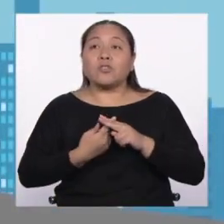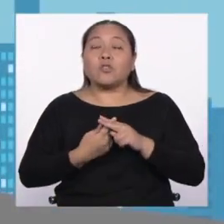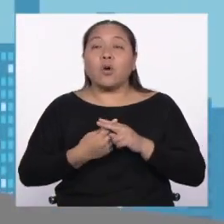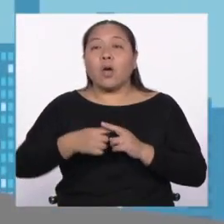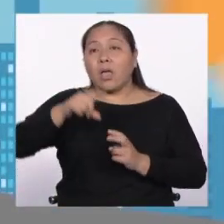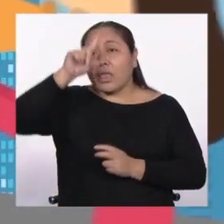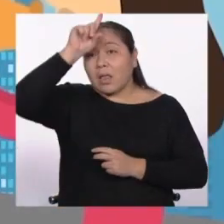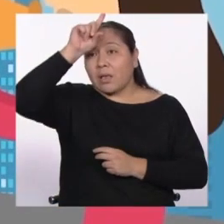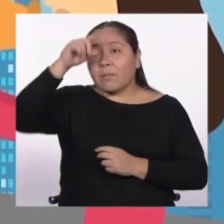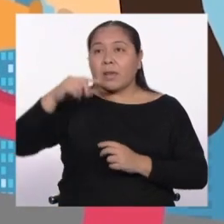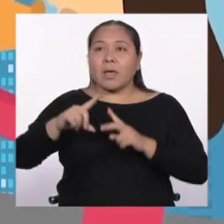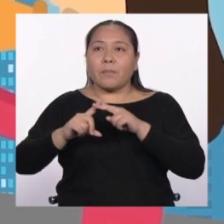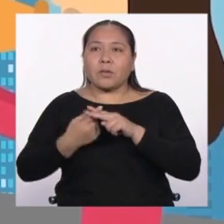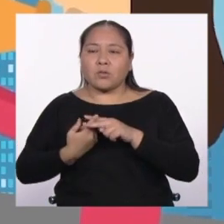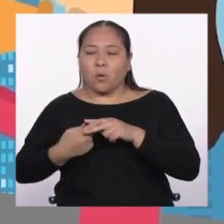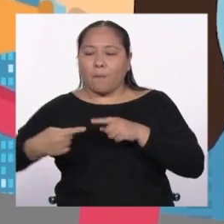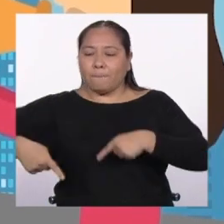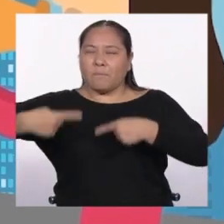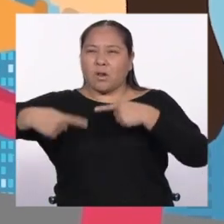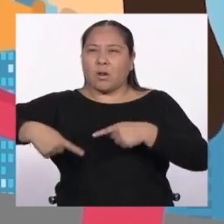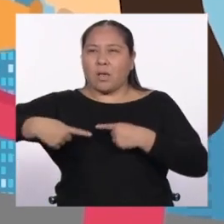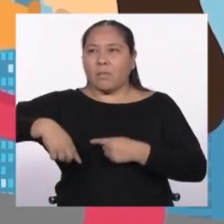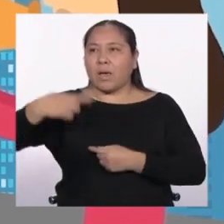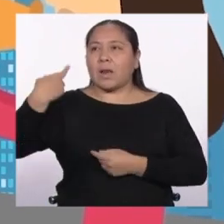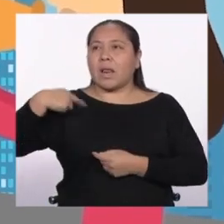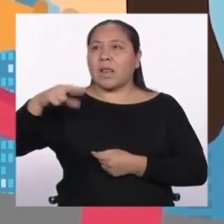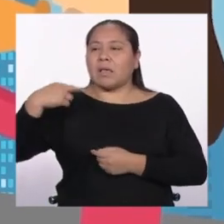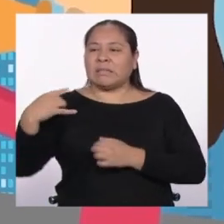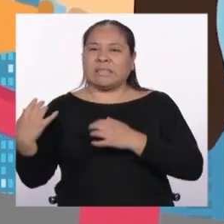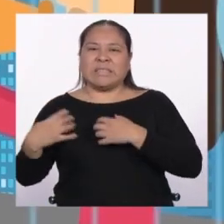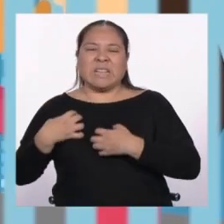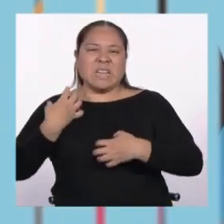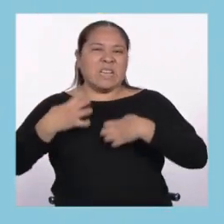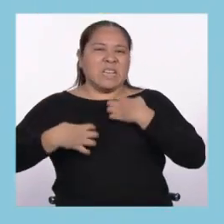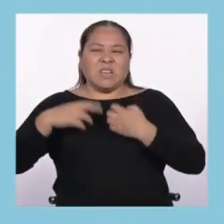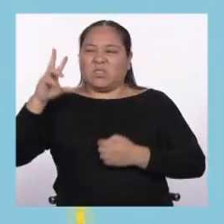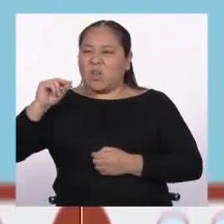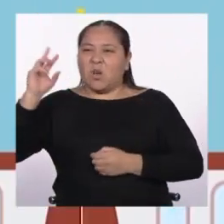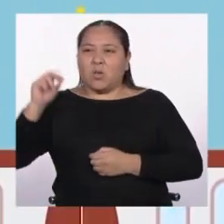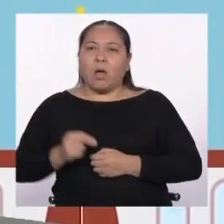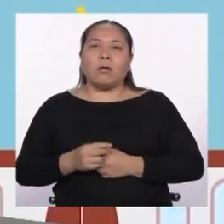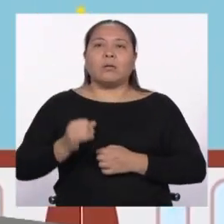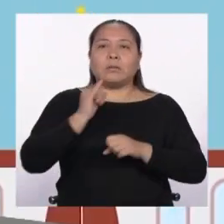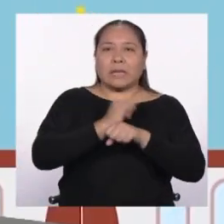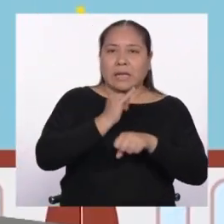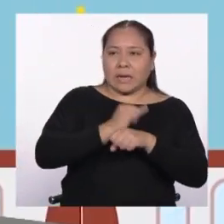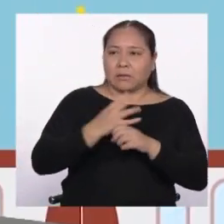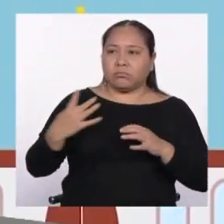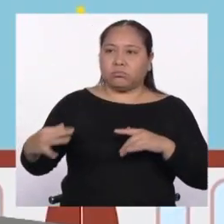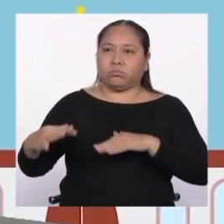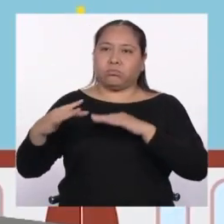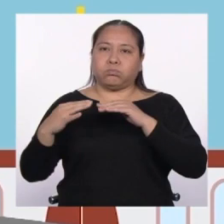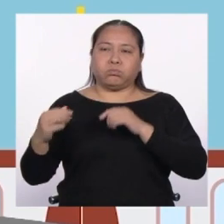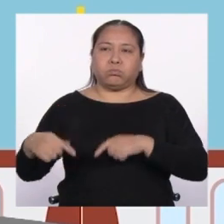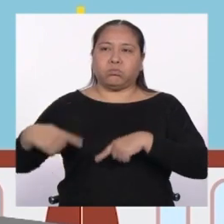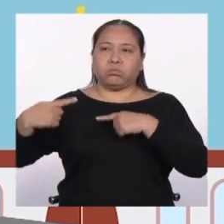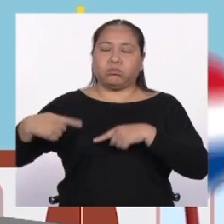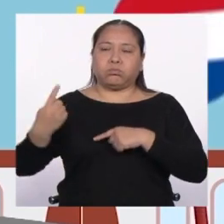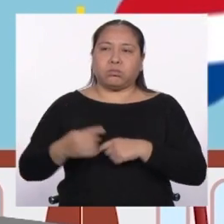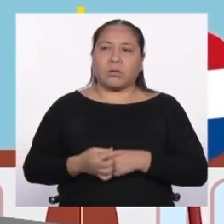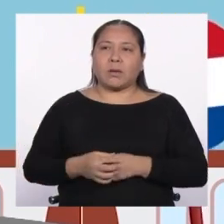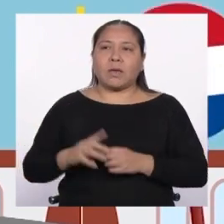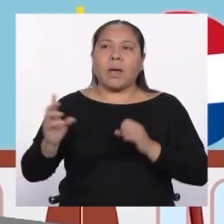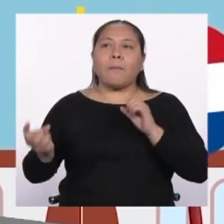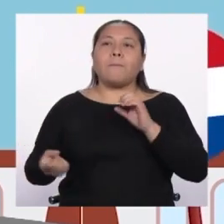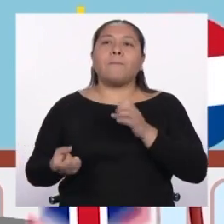donde inició un conflicto religioso entre los protestantes y los católicos. Esto se extendió y al final intervinieron